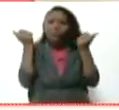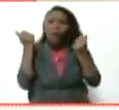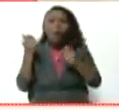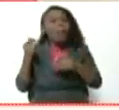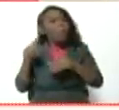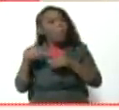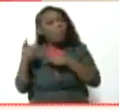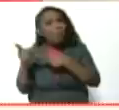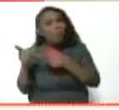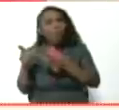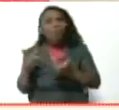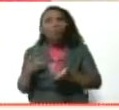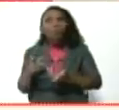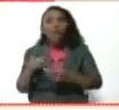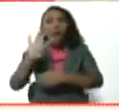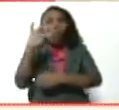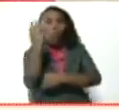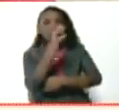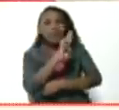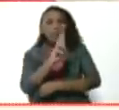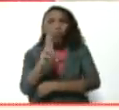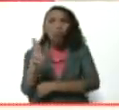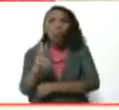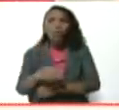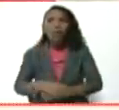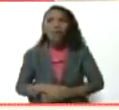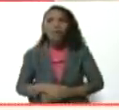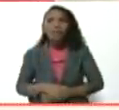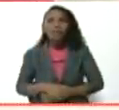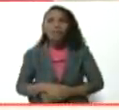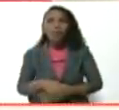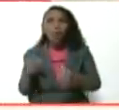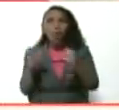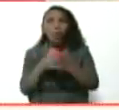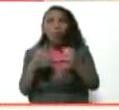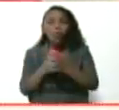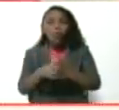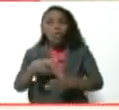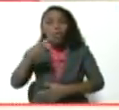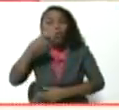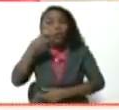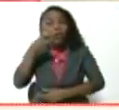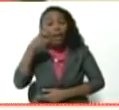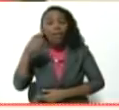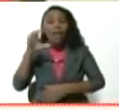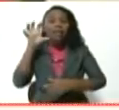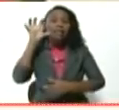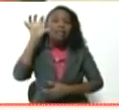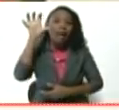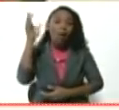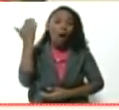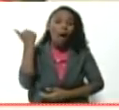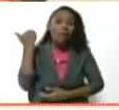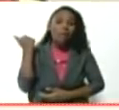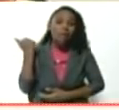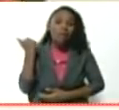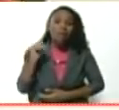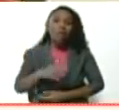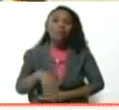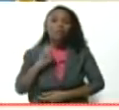la Cuarta República, los organismos de seguridad del Estado, que aquí en este